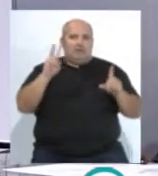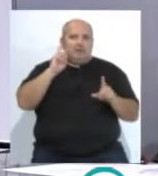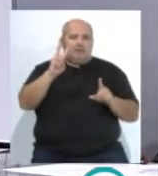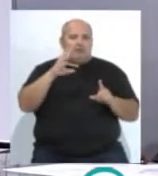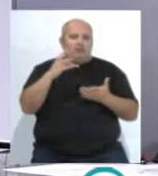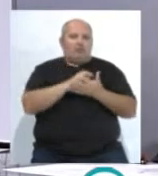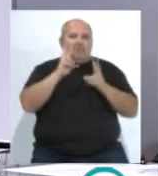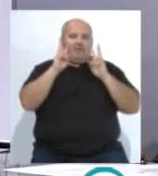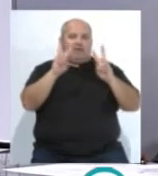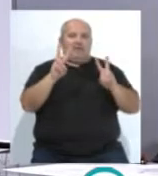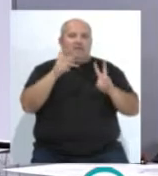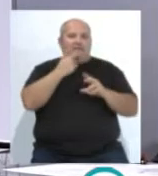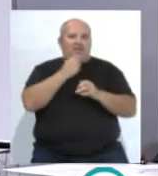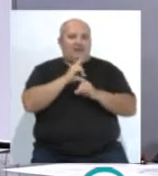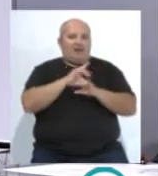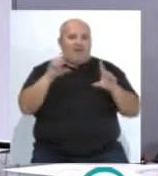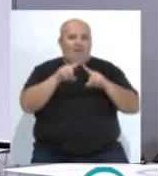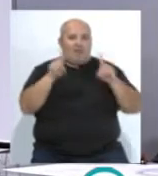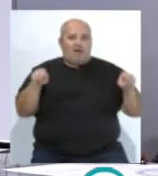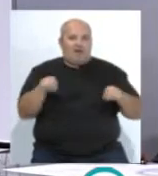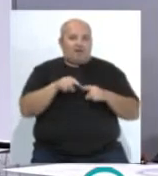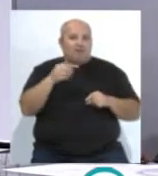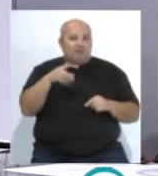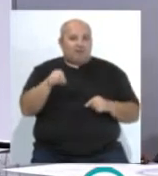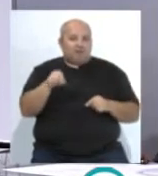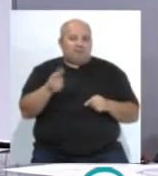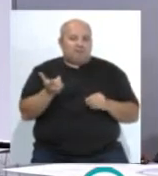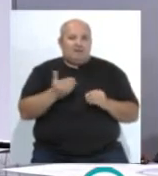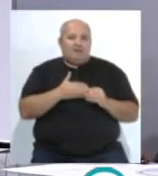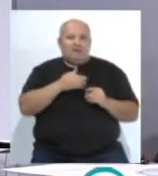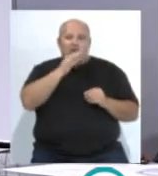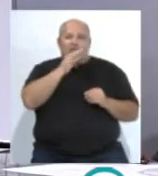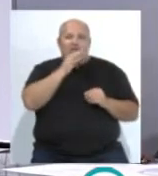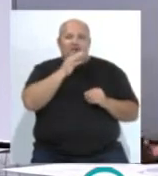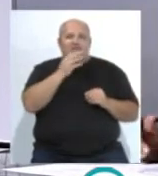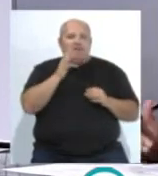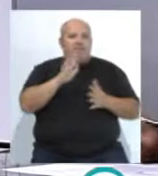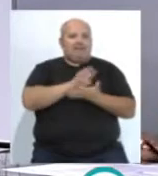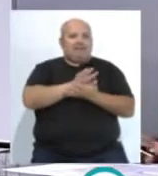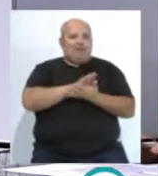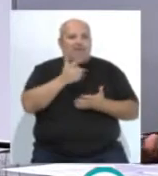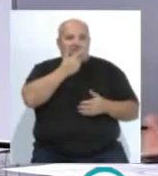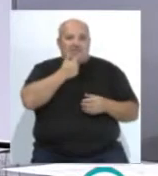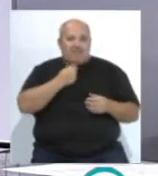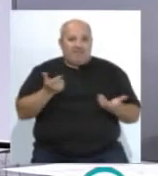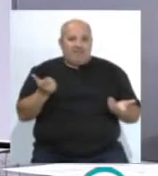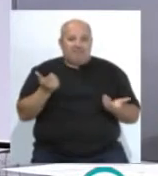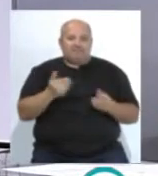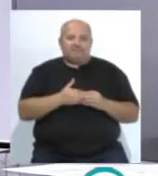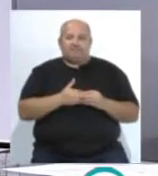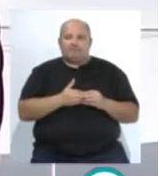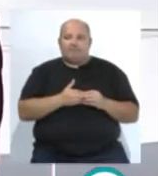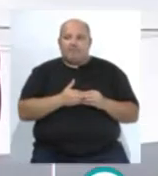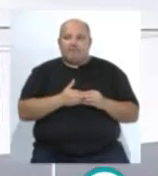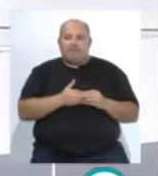para que todo el mundo vea sobre qué o en base a qué están tomando esa decisión, que todavía los deja como más tranquilo a la hora de decir, pues han visto lo mismo que yo. Pues